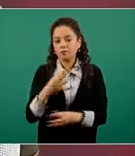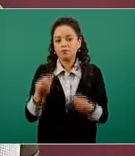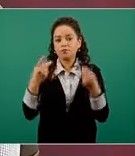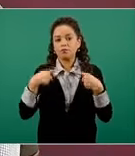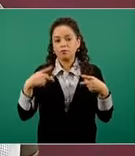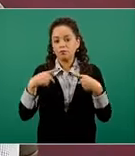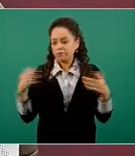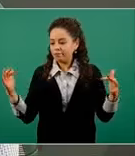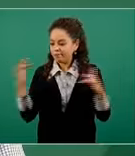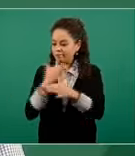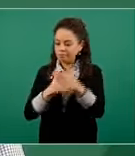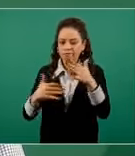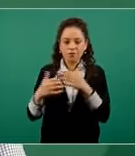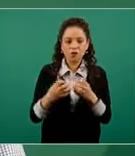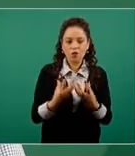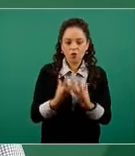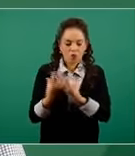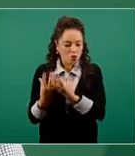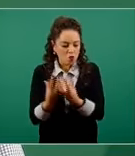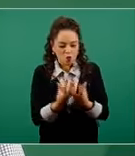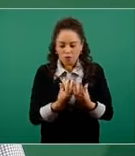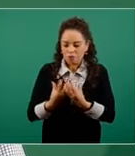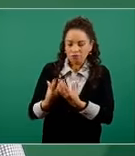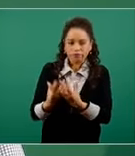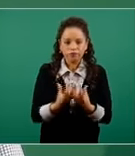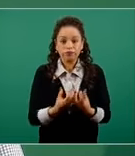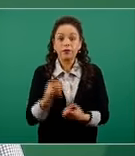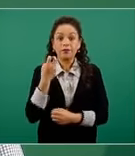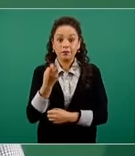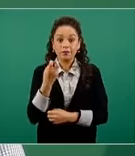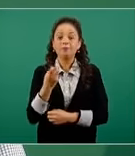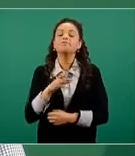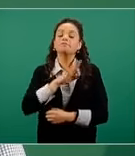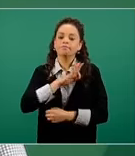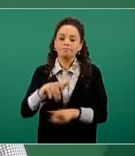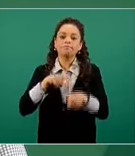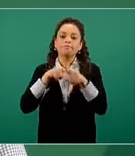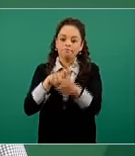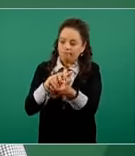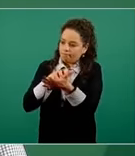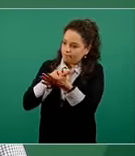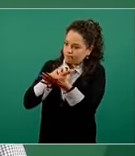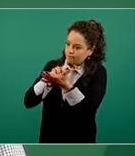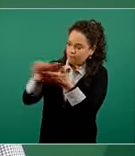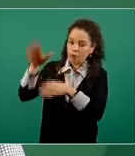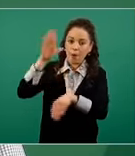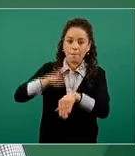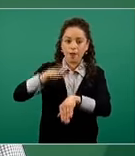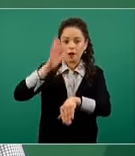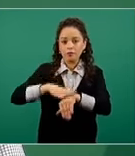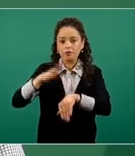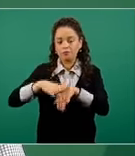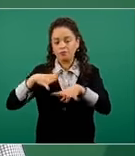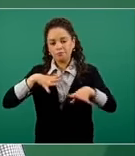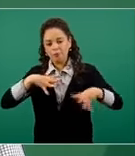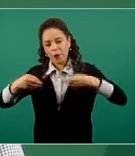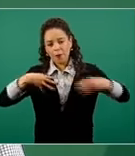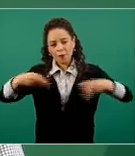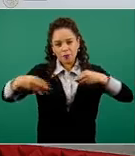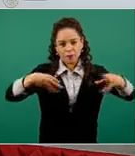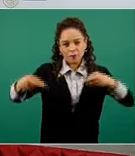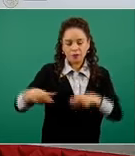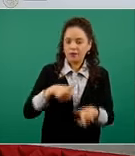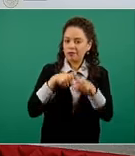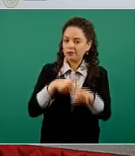cercas entre ellas, y entonces esto contribuye a que se incremente la propagación y por lo tanto la cadena